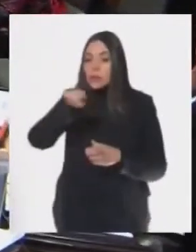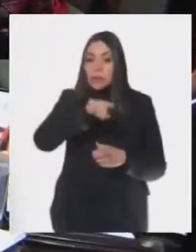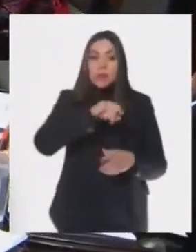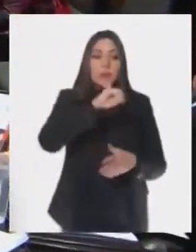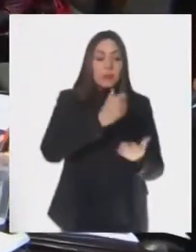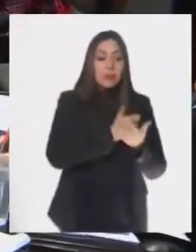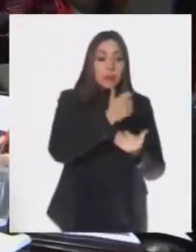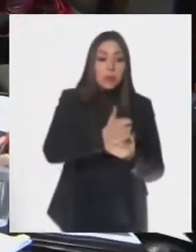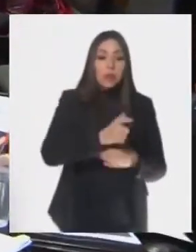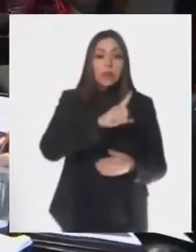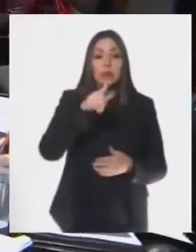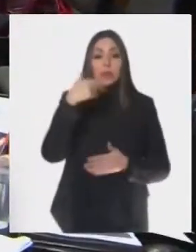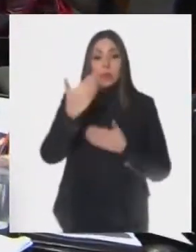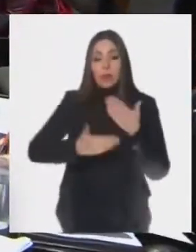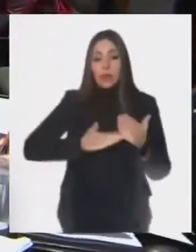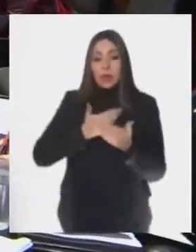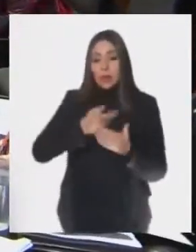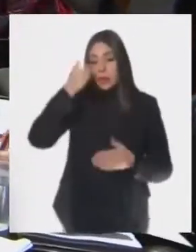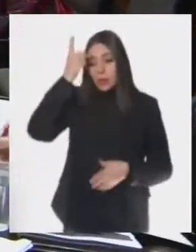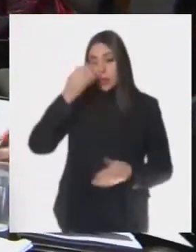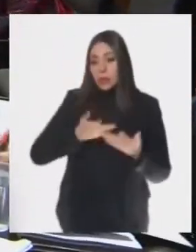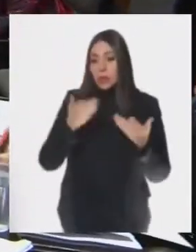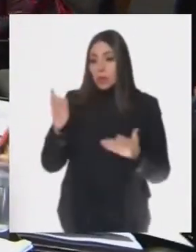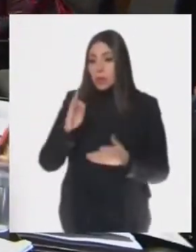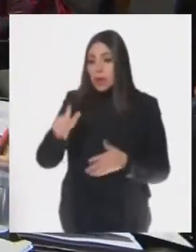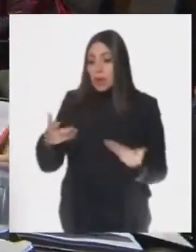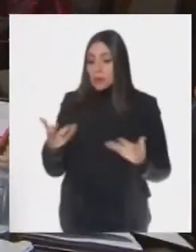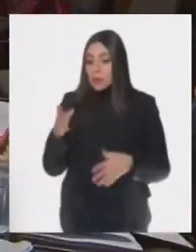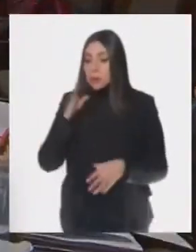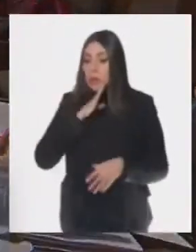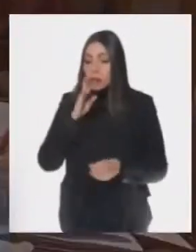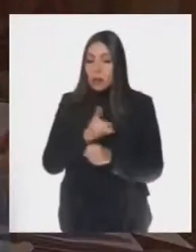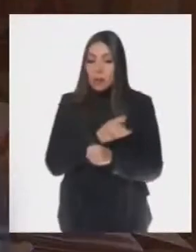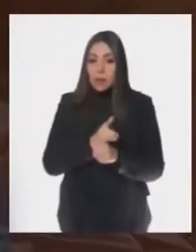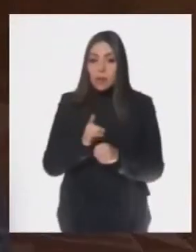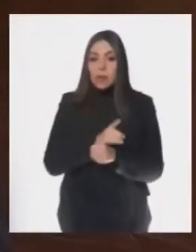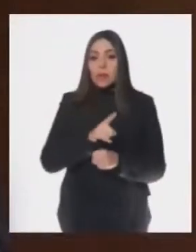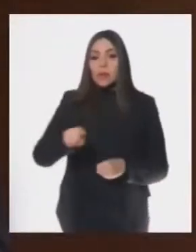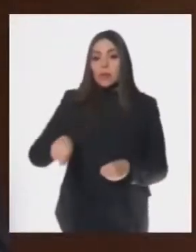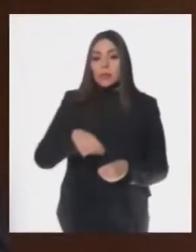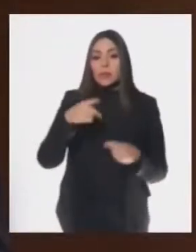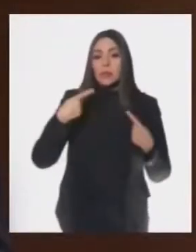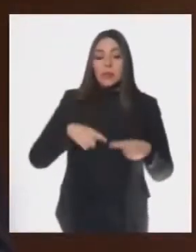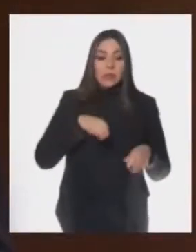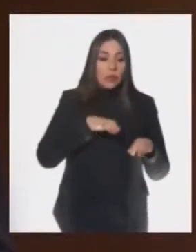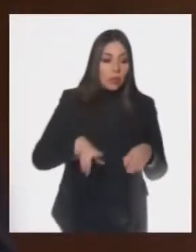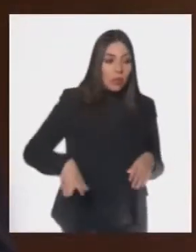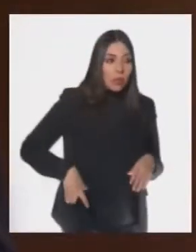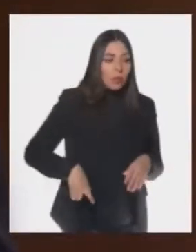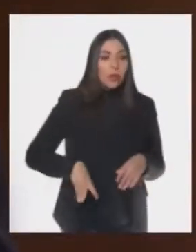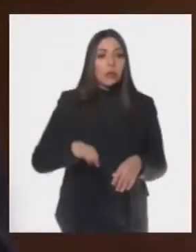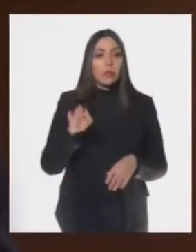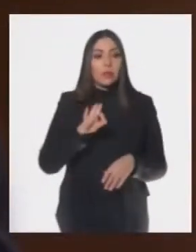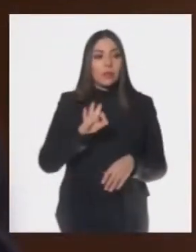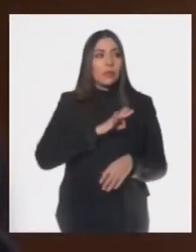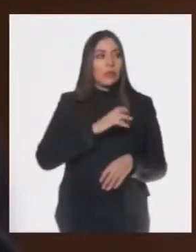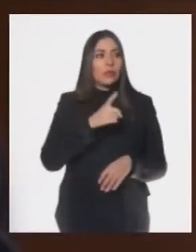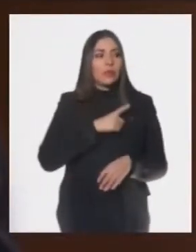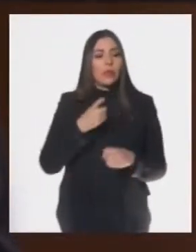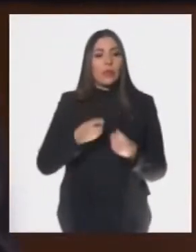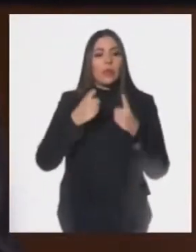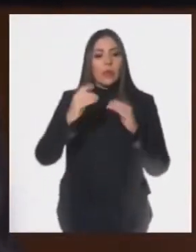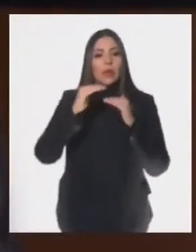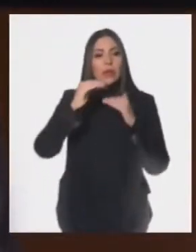cuando el ejidatario que realiza esta anomalía sea servidor o funcionario público, únicamente se otorgue un